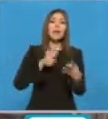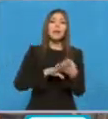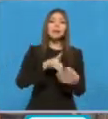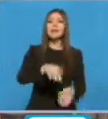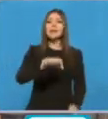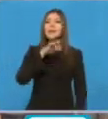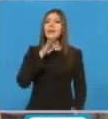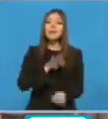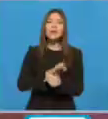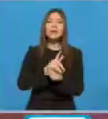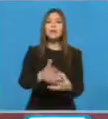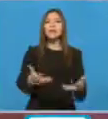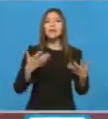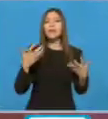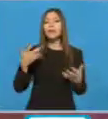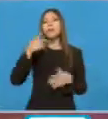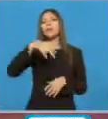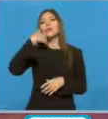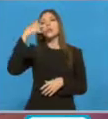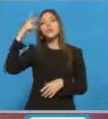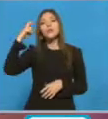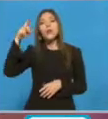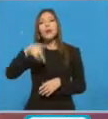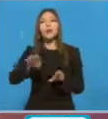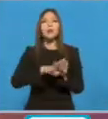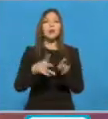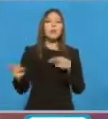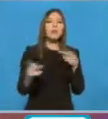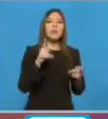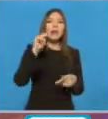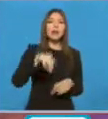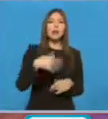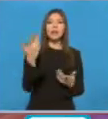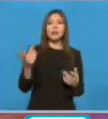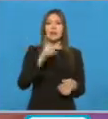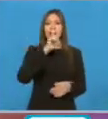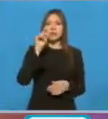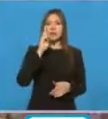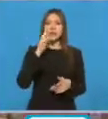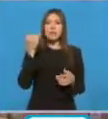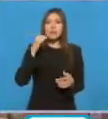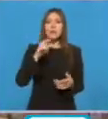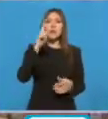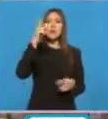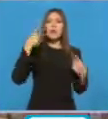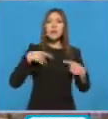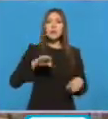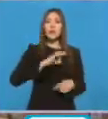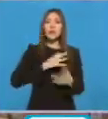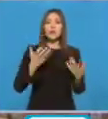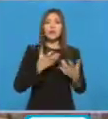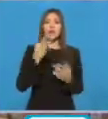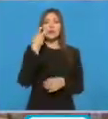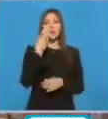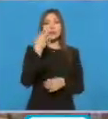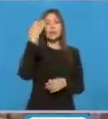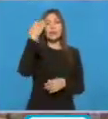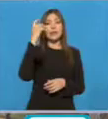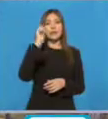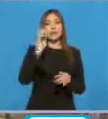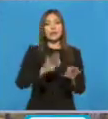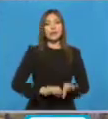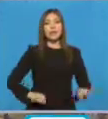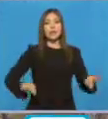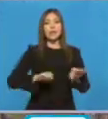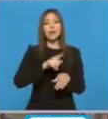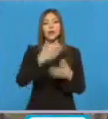sus sueños, cuando a veces vemos que una sola persona pudo lograr esto, ¿no? Fíjense el momento tan importante y lo que él